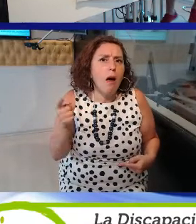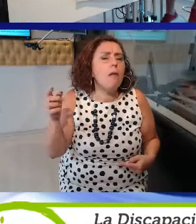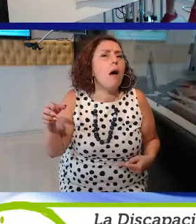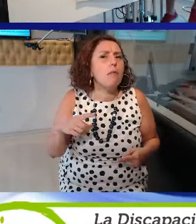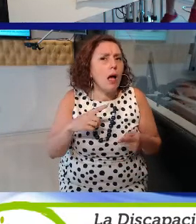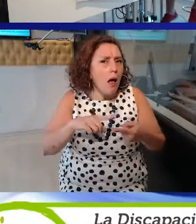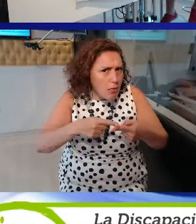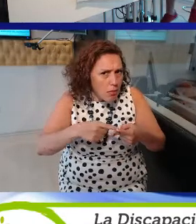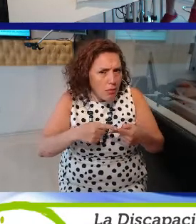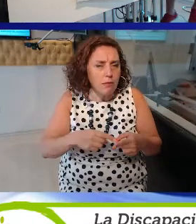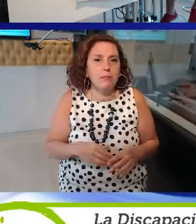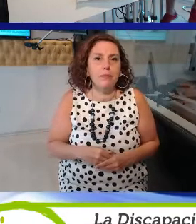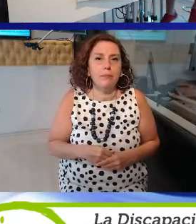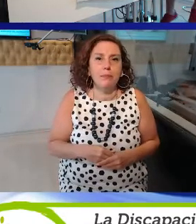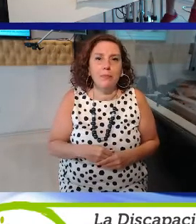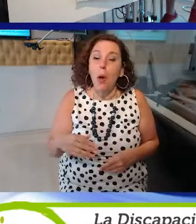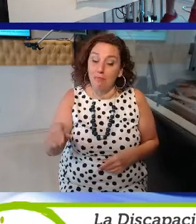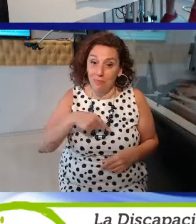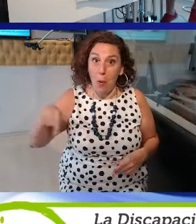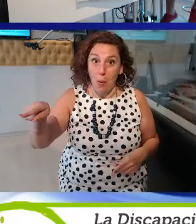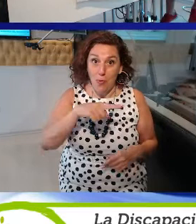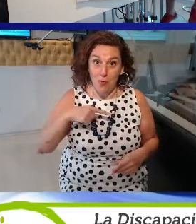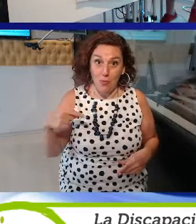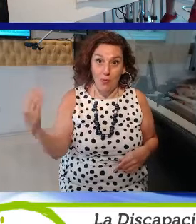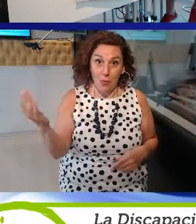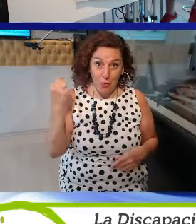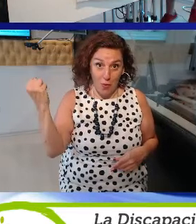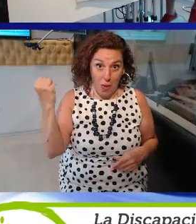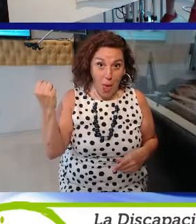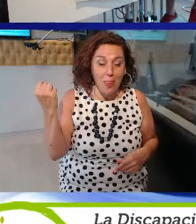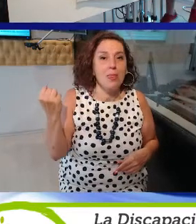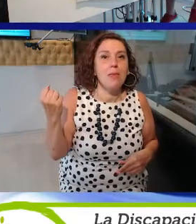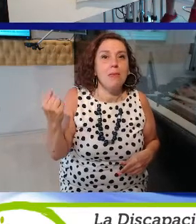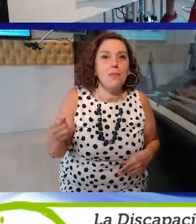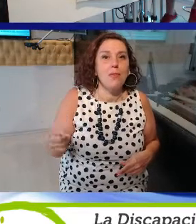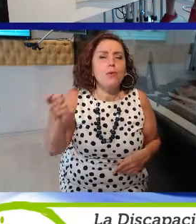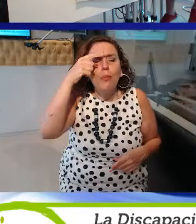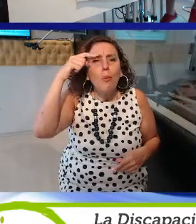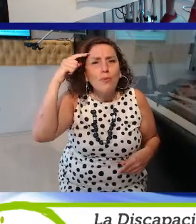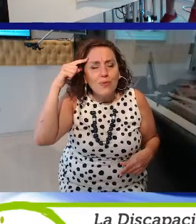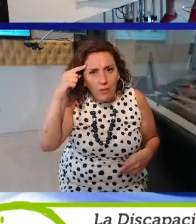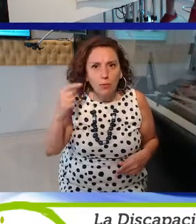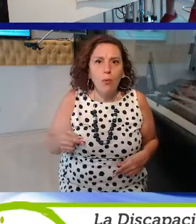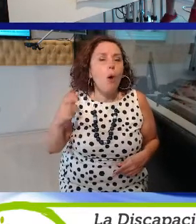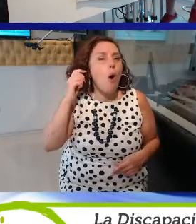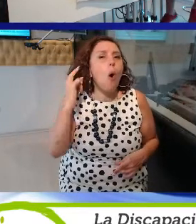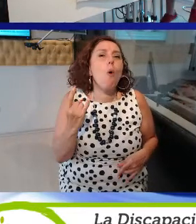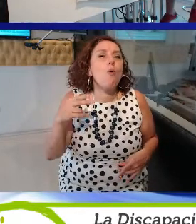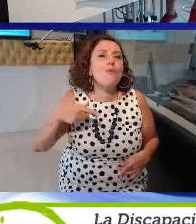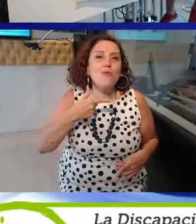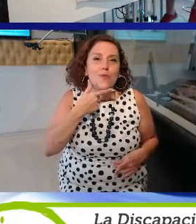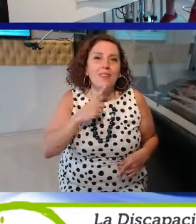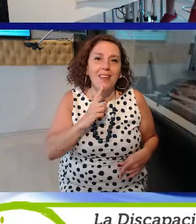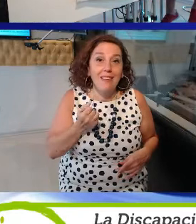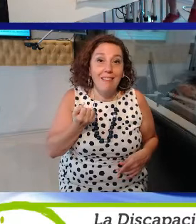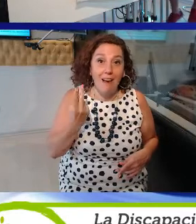nosotros tenemos un psicólogo que se especializa en trabajar con personas sordas que trabaja en la asociación, que es el licenciado Gustavo Rubinovich. Así que sí, sabemos